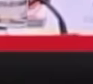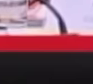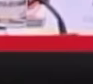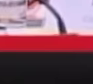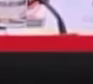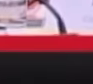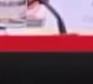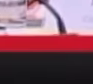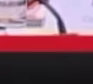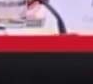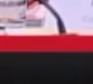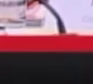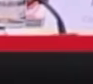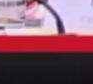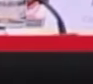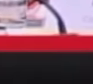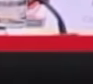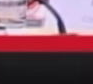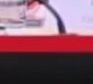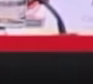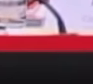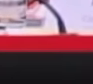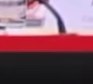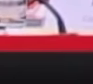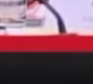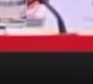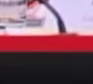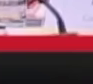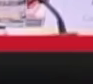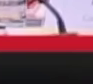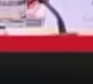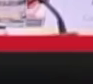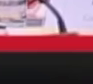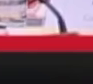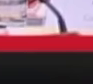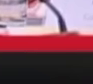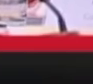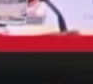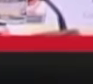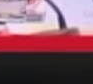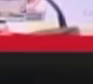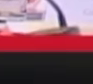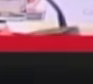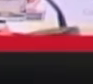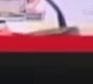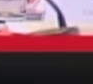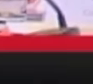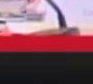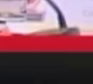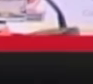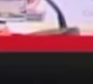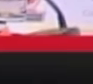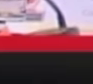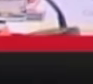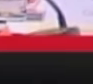presidente, quisiera también tener claridad, y lo he preguntado con precisión, ¿cómo se explica que se apruebe el master plan